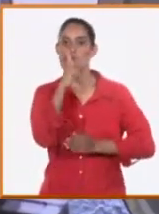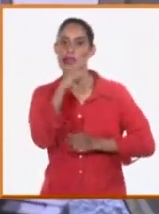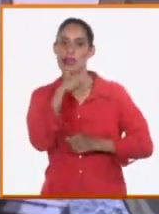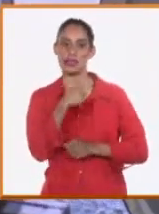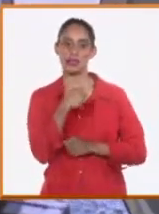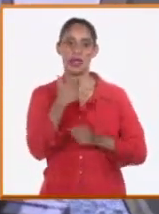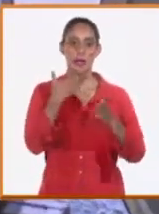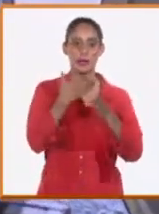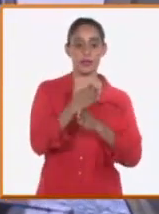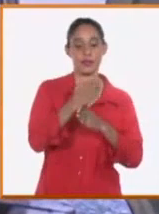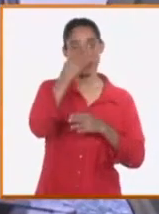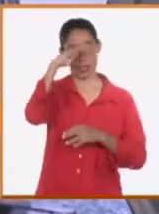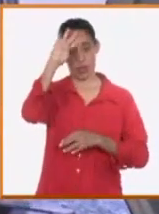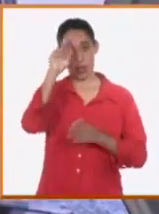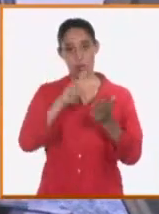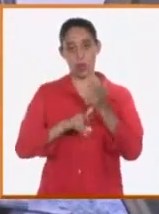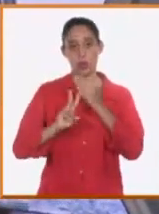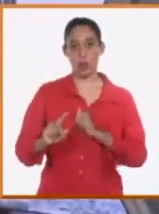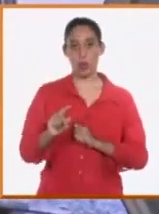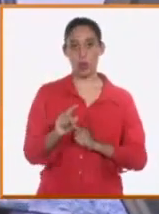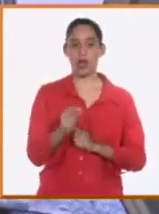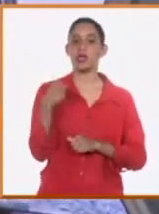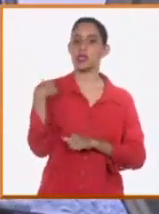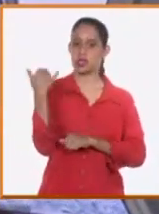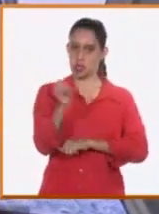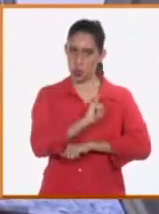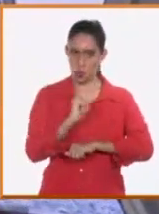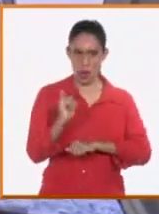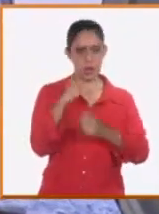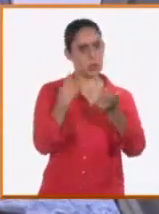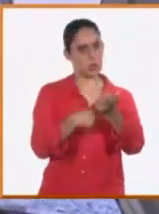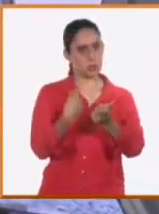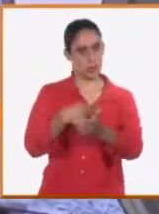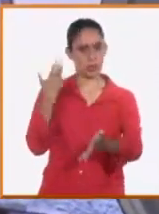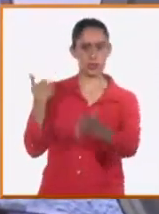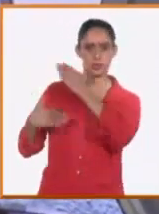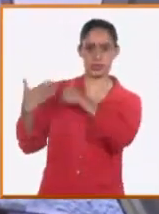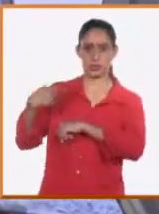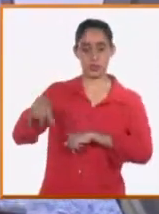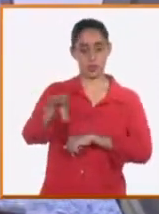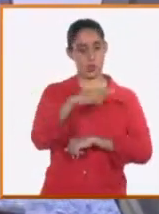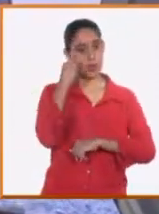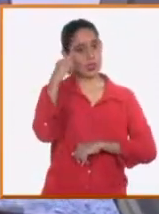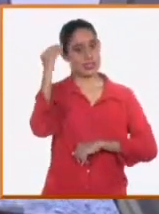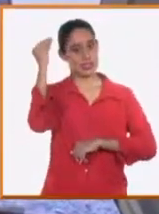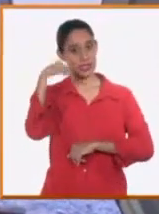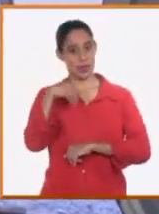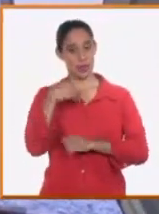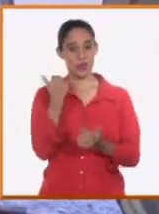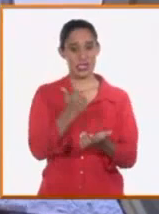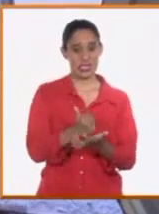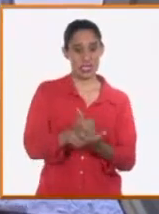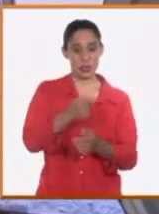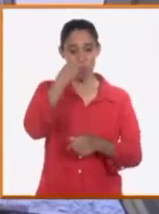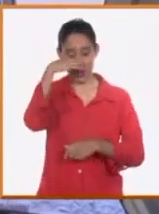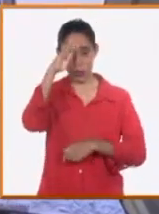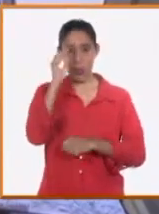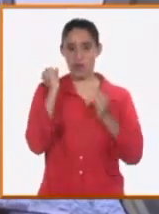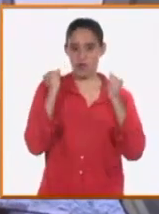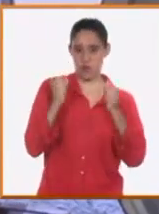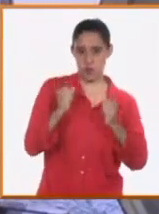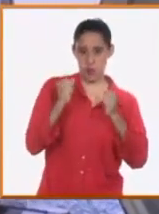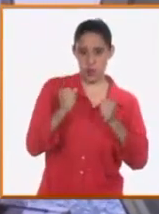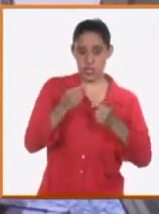el centro de nuestro país también es heredero de una tradición ronera. Como todos sabemos, el centro de Cuba era bien fuerte en la industria